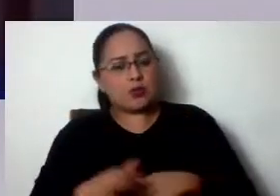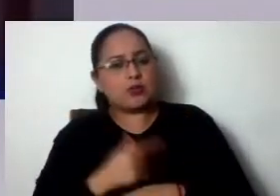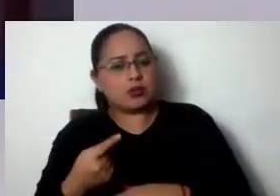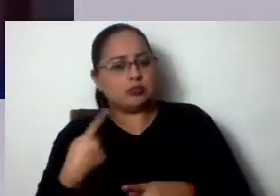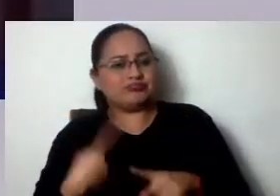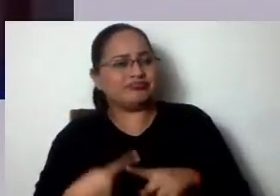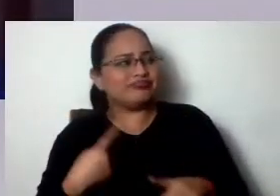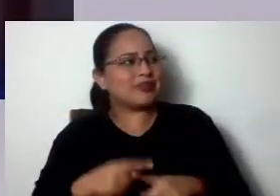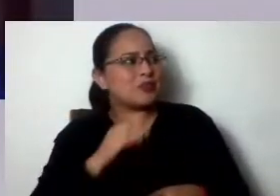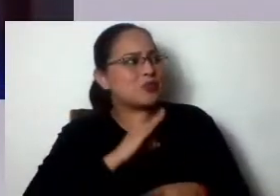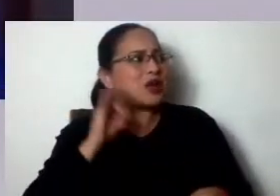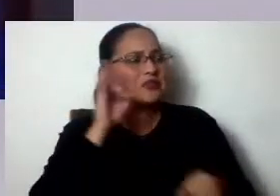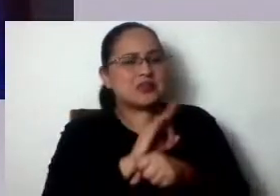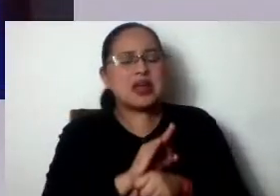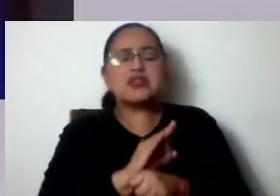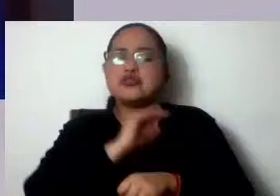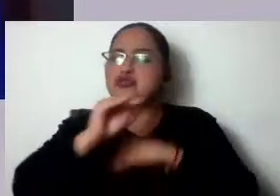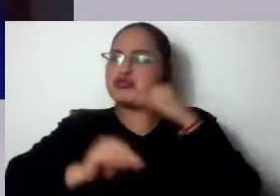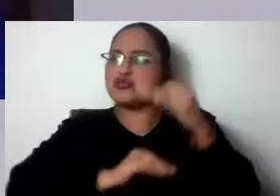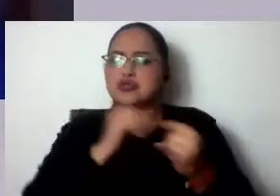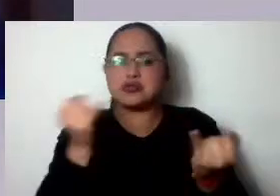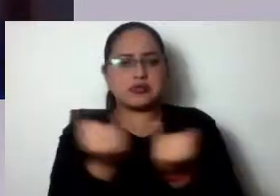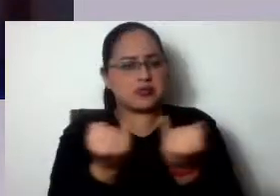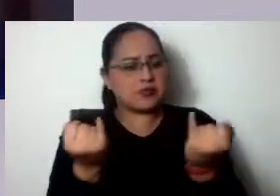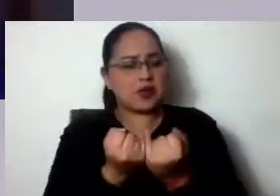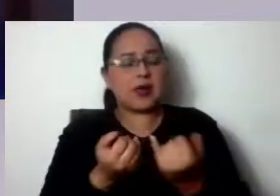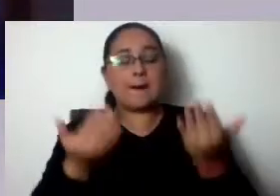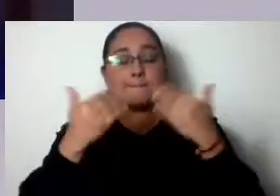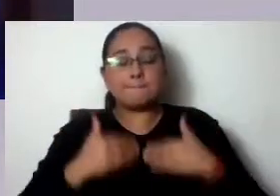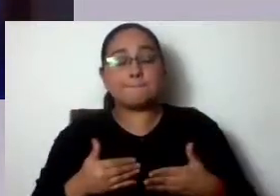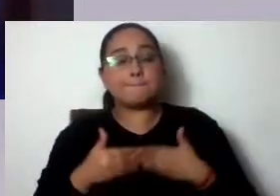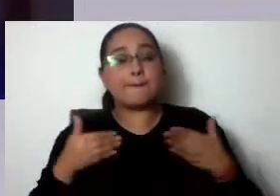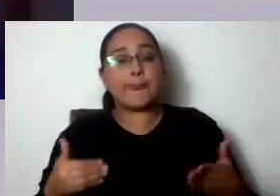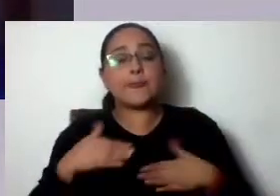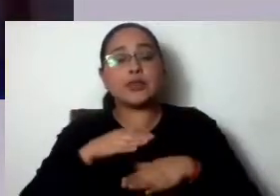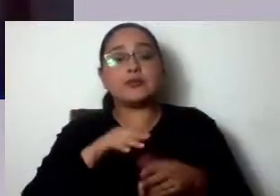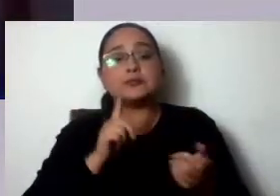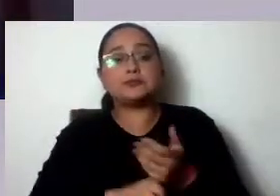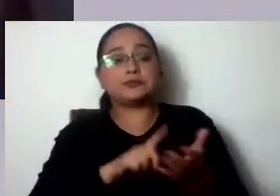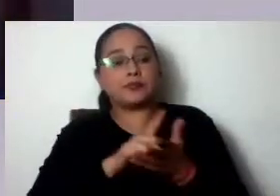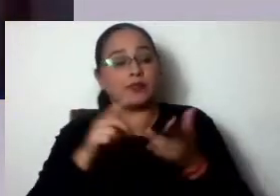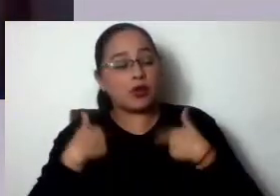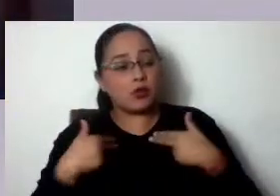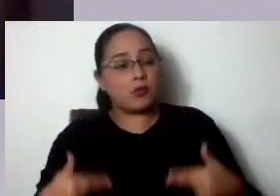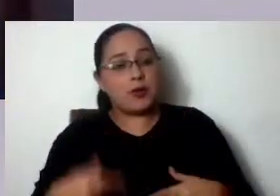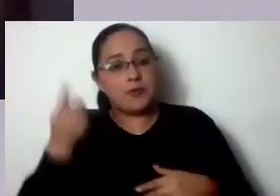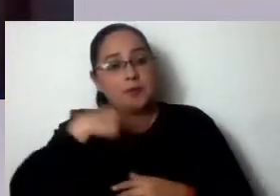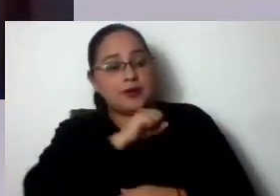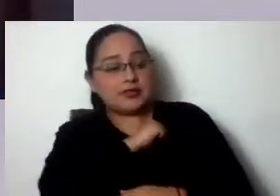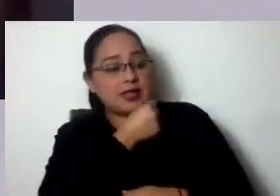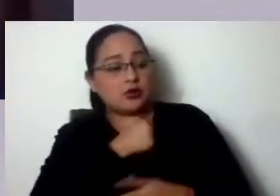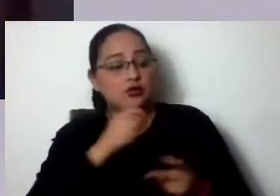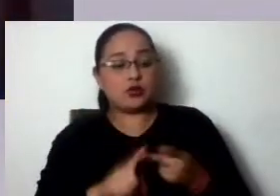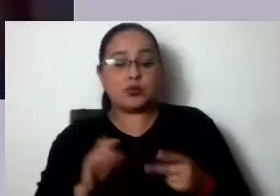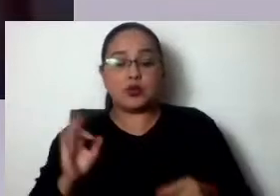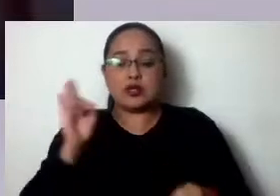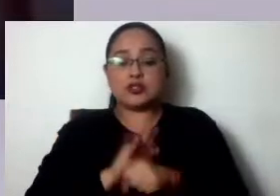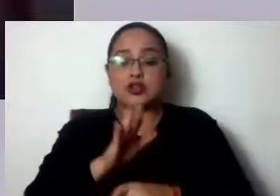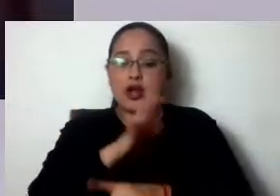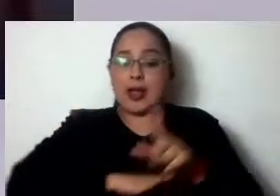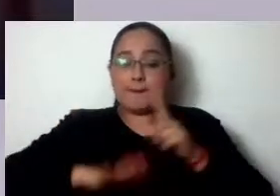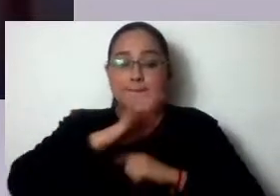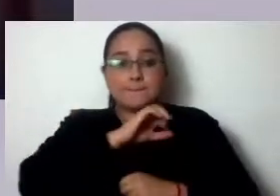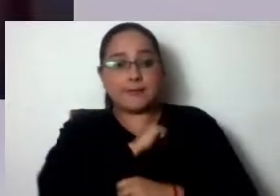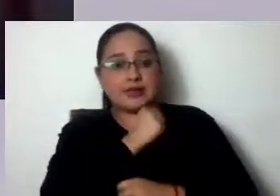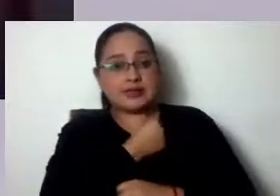judicial en amparo lo anterior bajo la perspectiva de los derechos humanos a la salud ya la protección de un medio ambiente sano